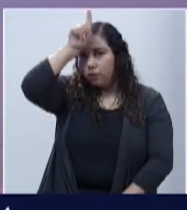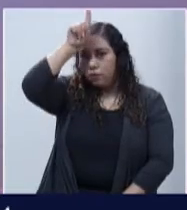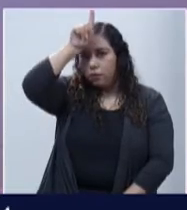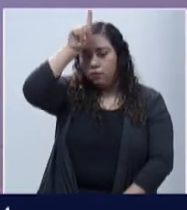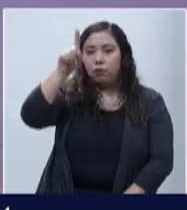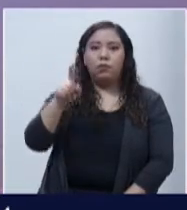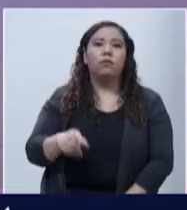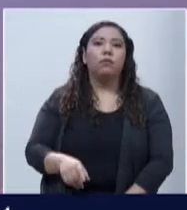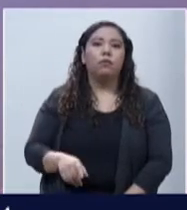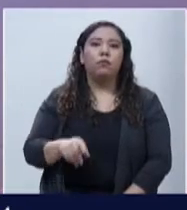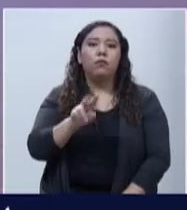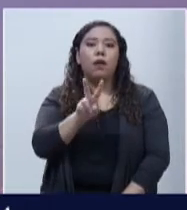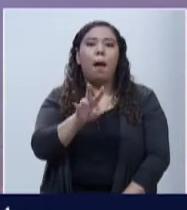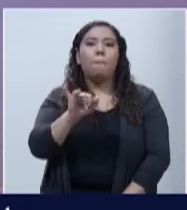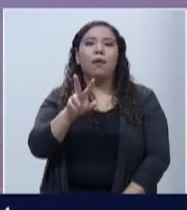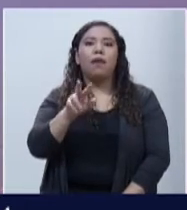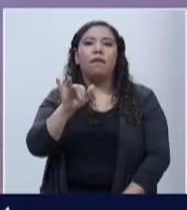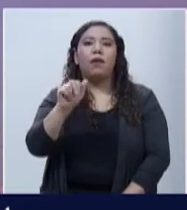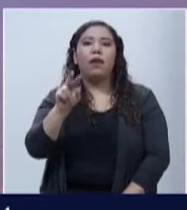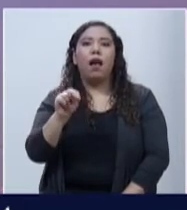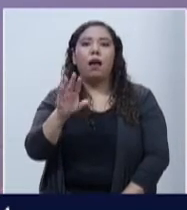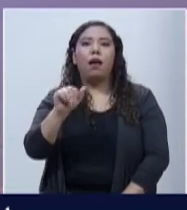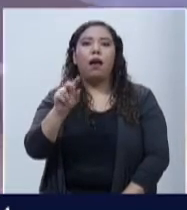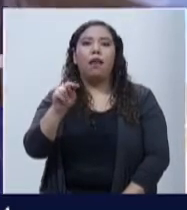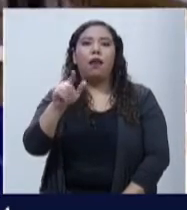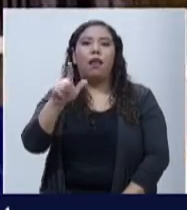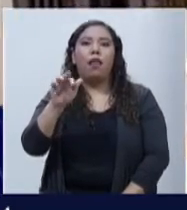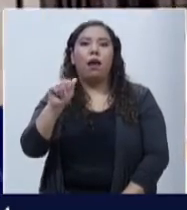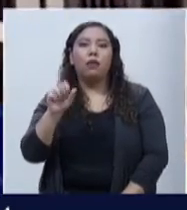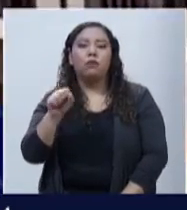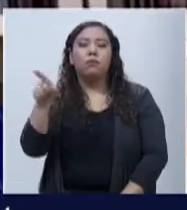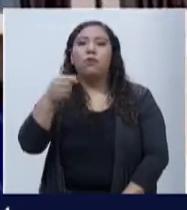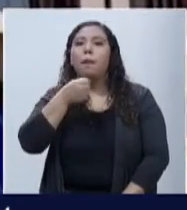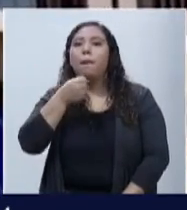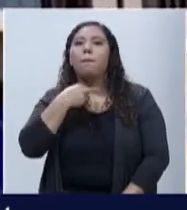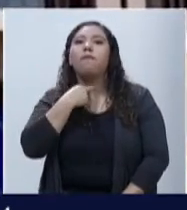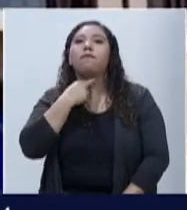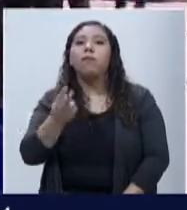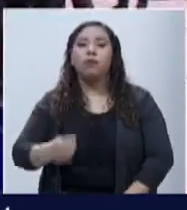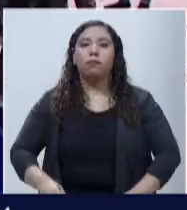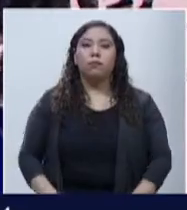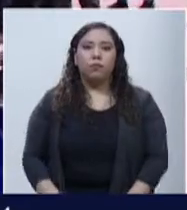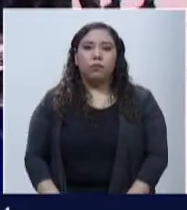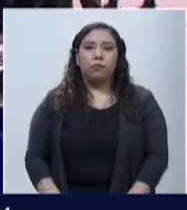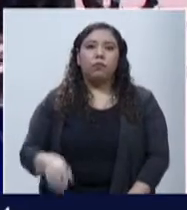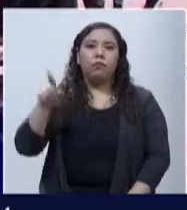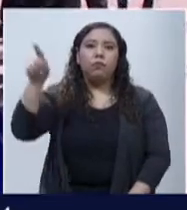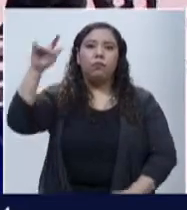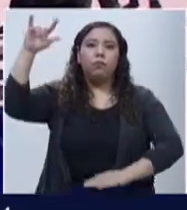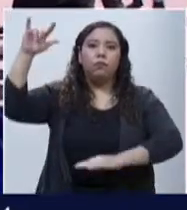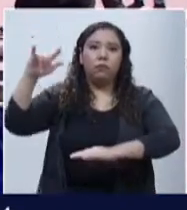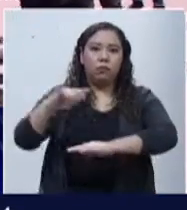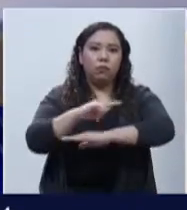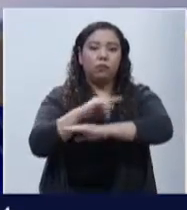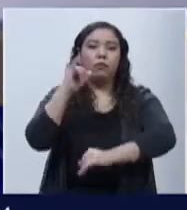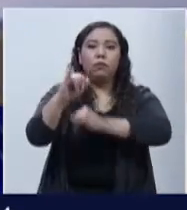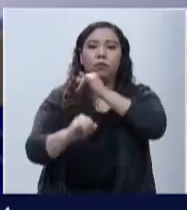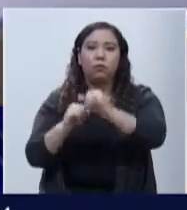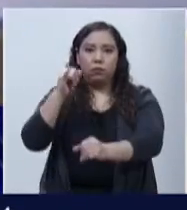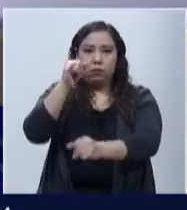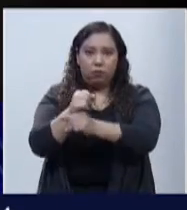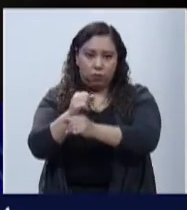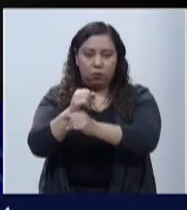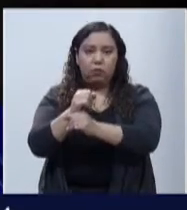canelas con todo el informe a la puesta en marcha del aeropuerto internacional de palmerola honduras se